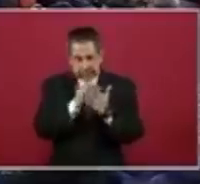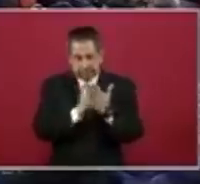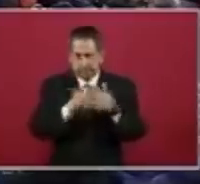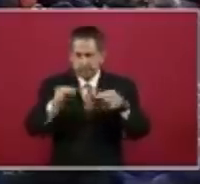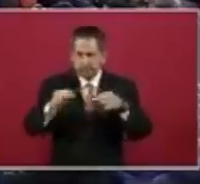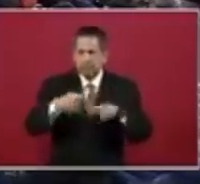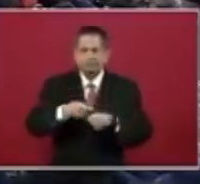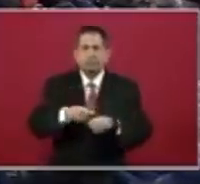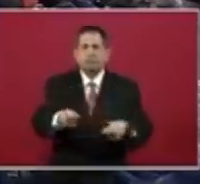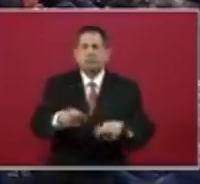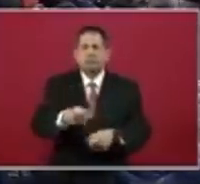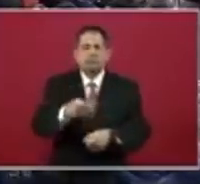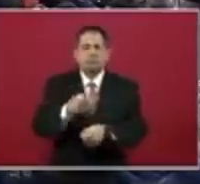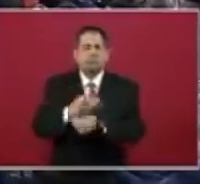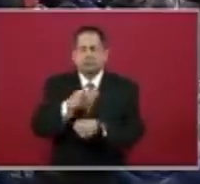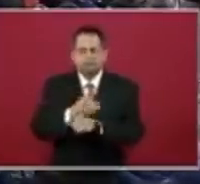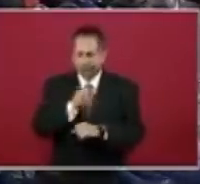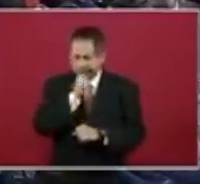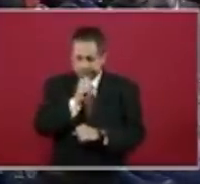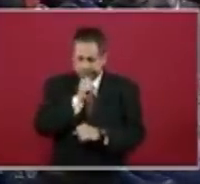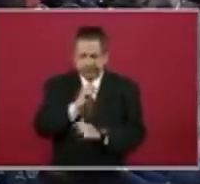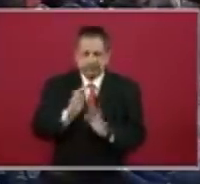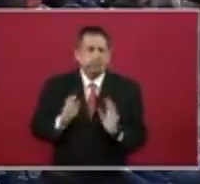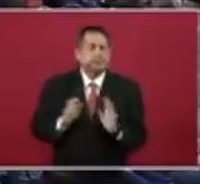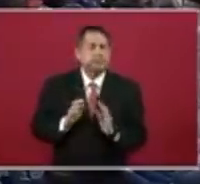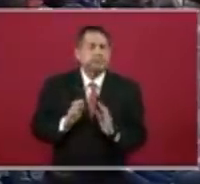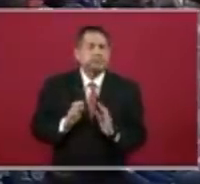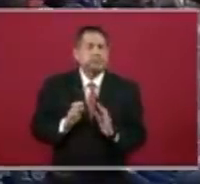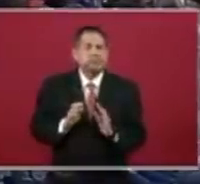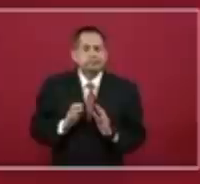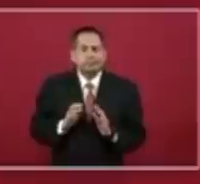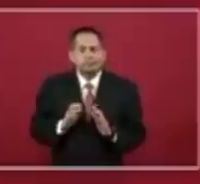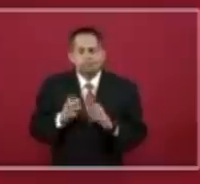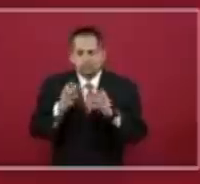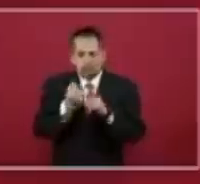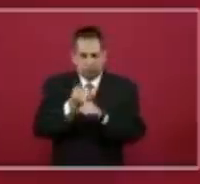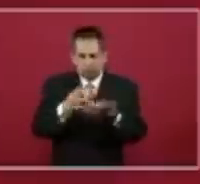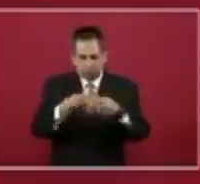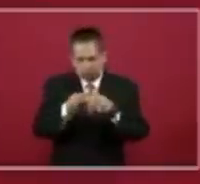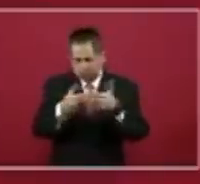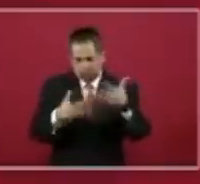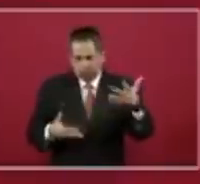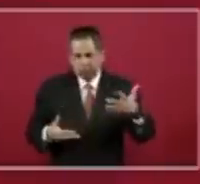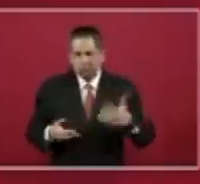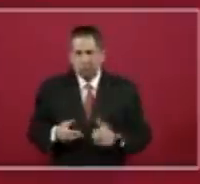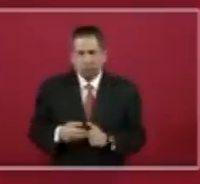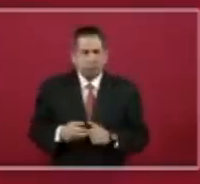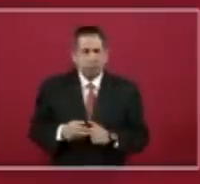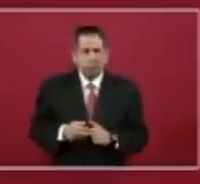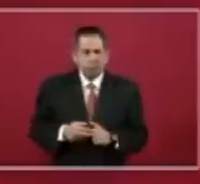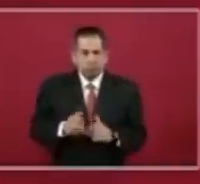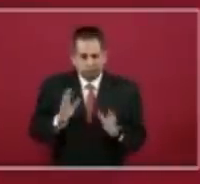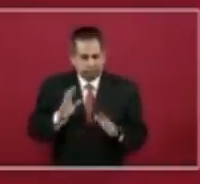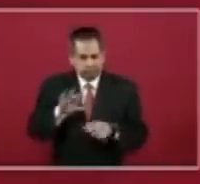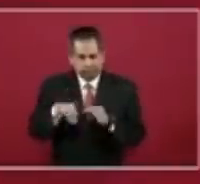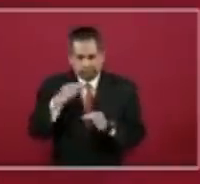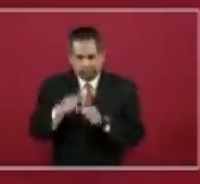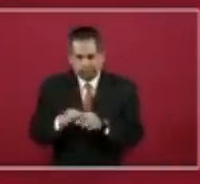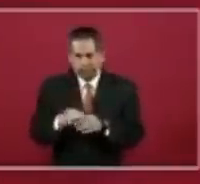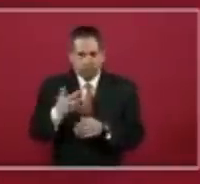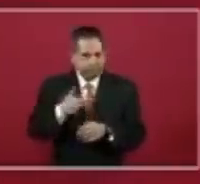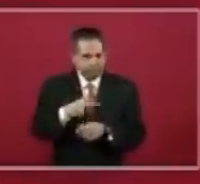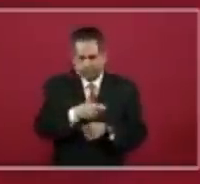documento. No se los entrego ahora porque es mucha información. Ya la que